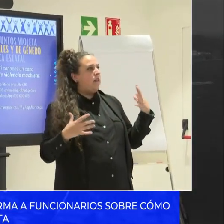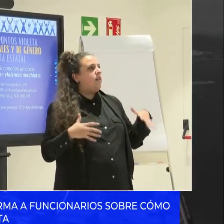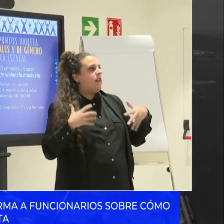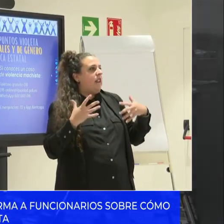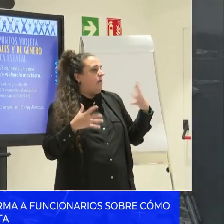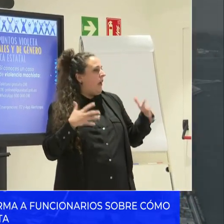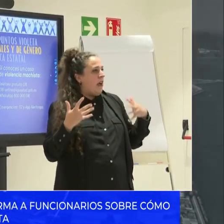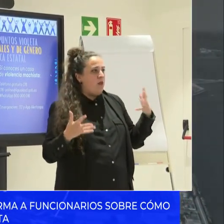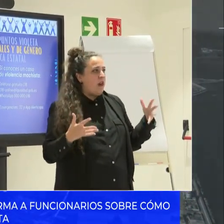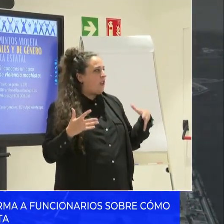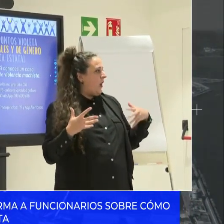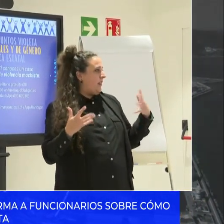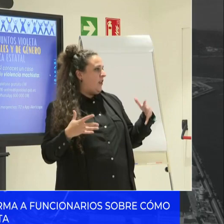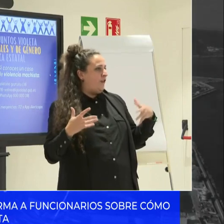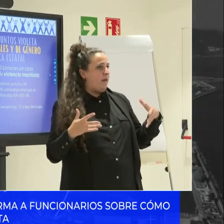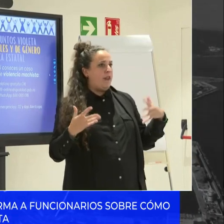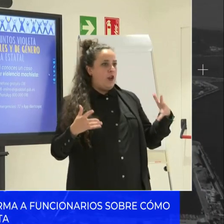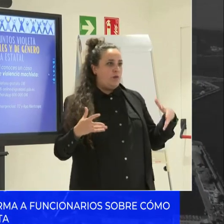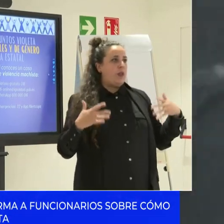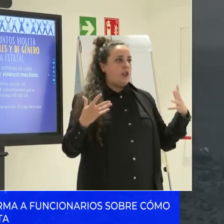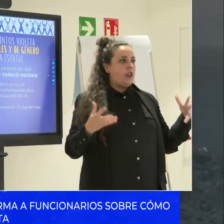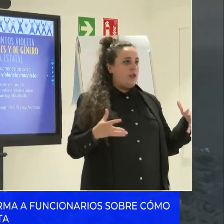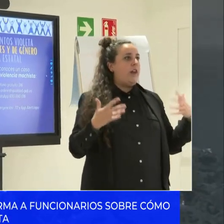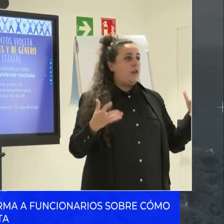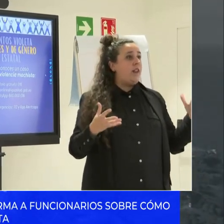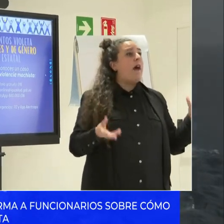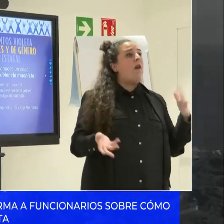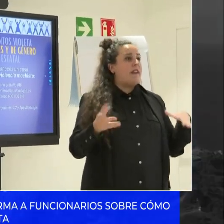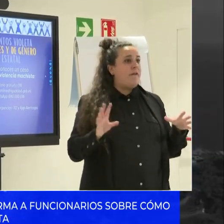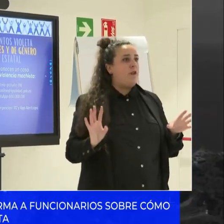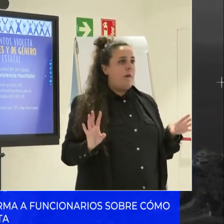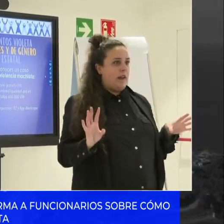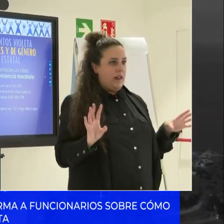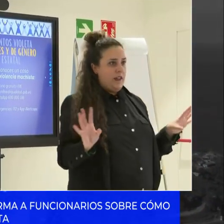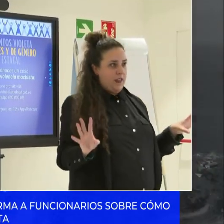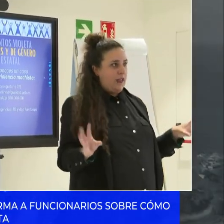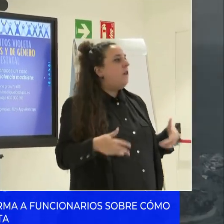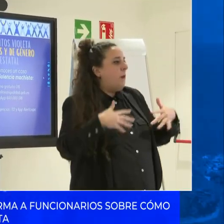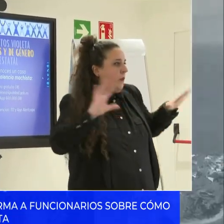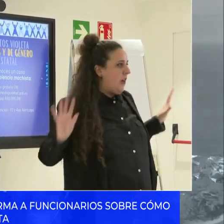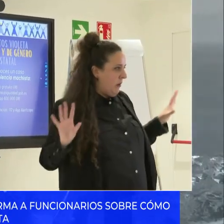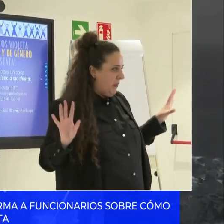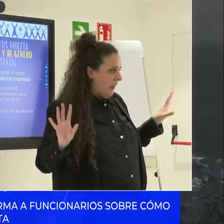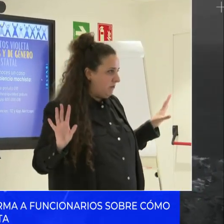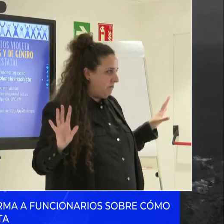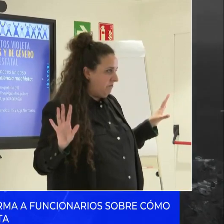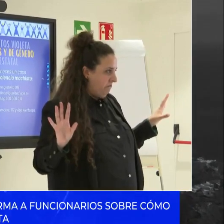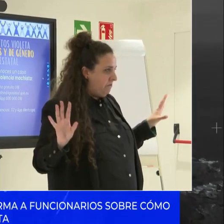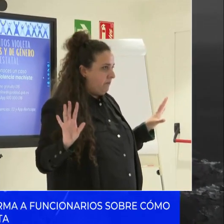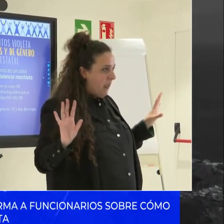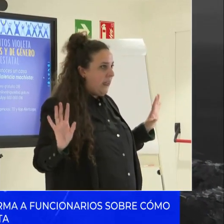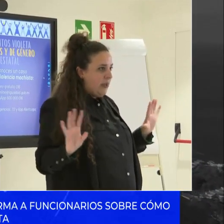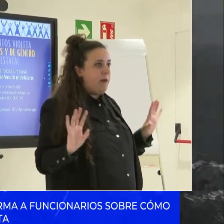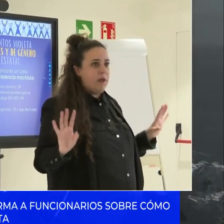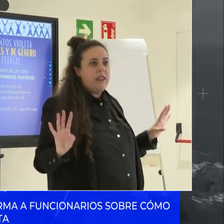la formación los puntos foleta cuando se instala pues la formación empieza hoy y termina mañana y la instalación de los puntos será pasado